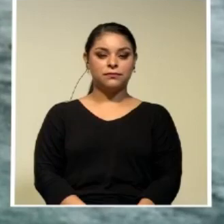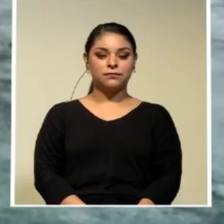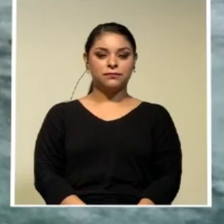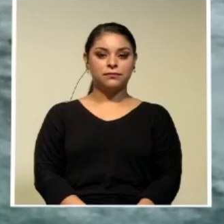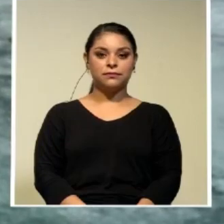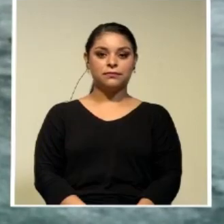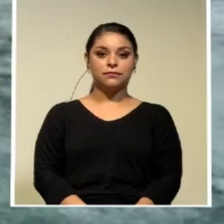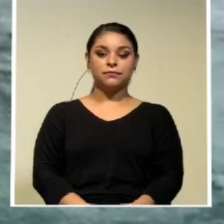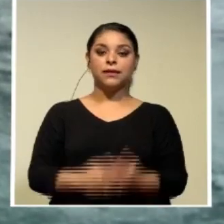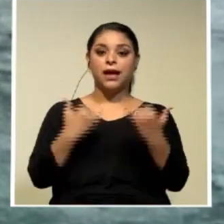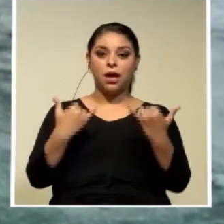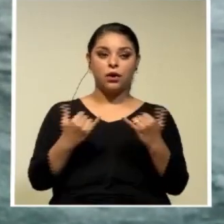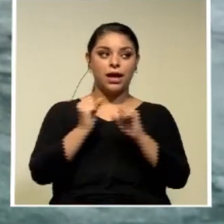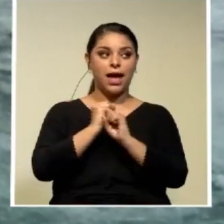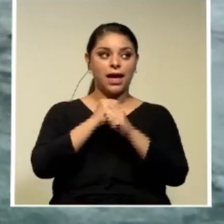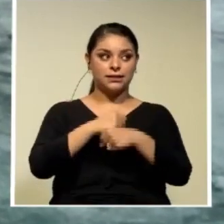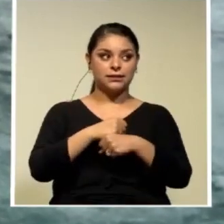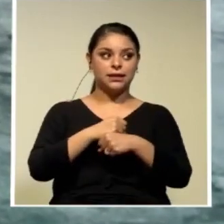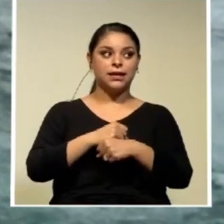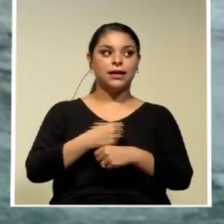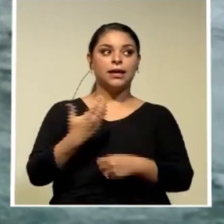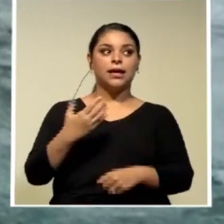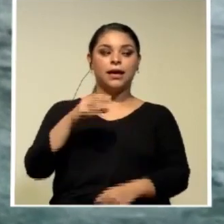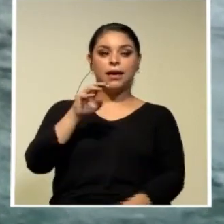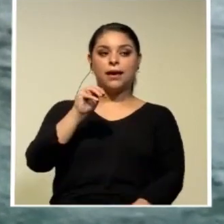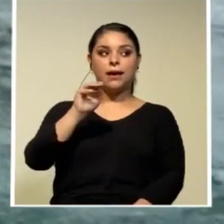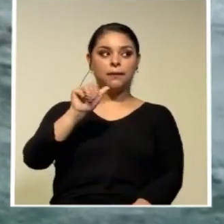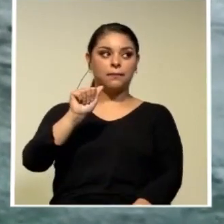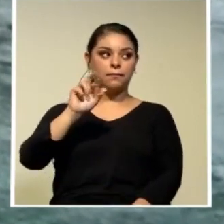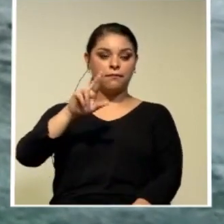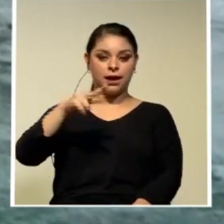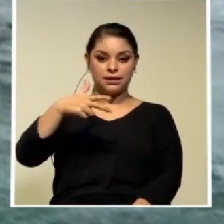Jacadi marchait comme une poule.